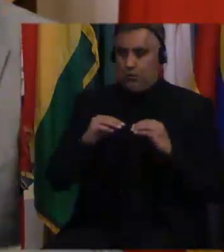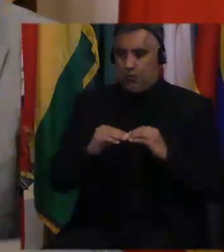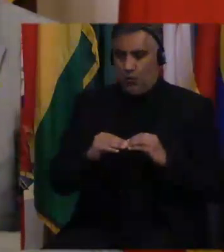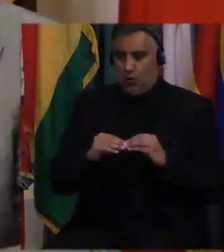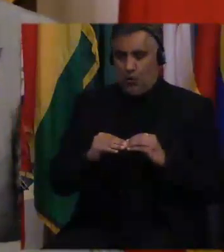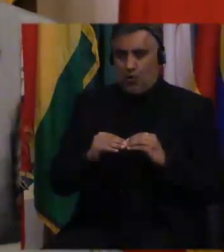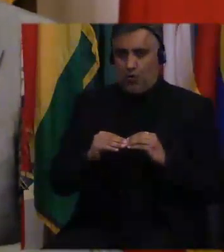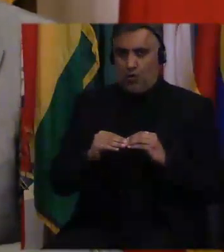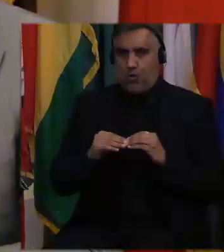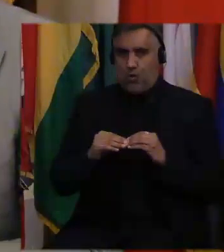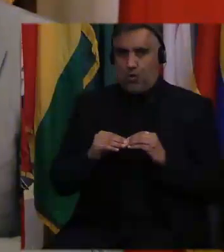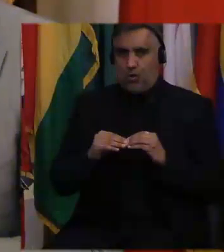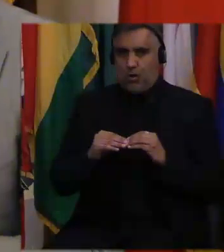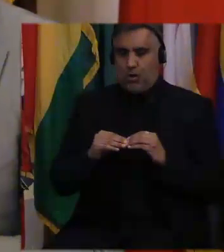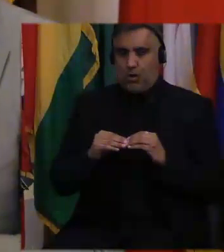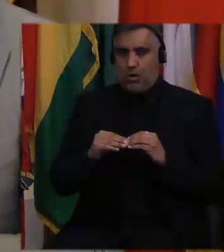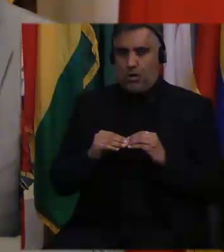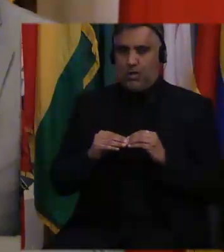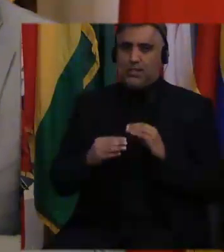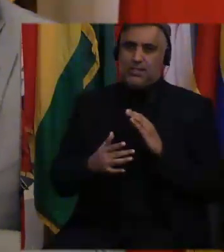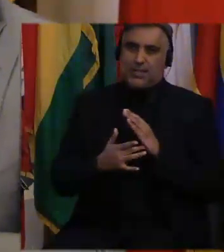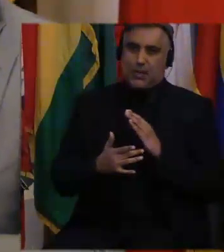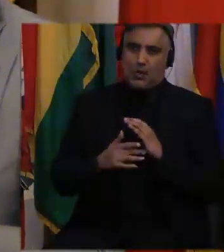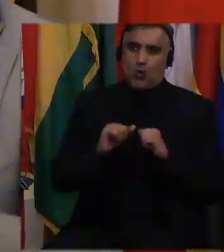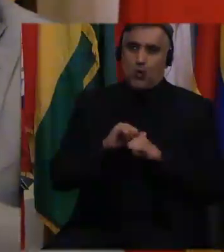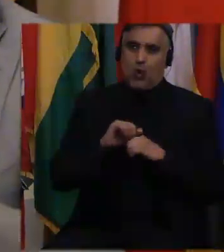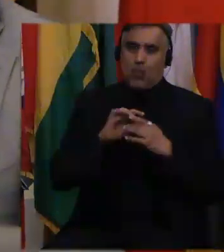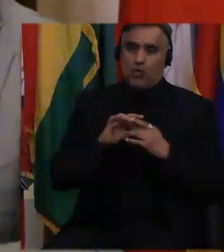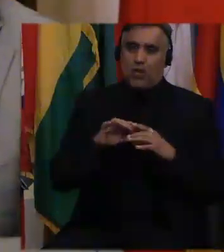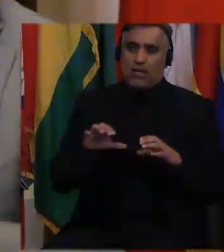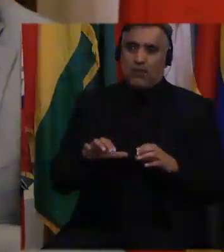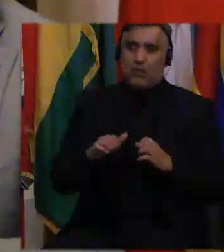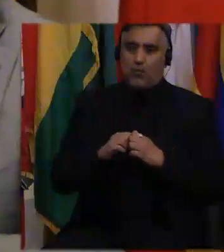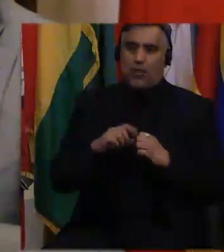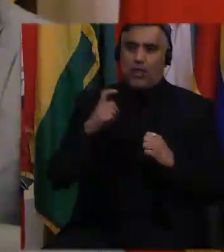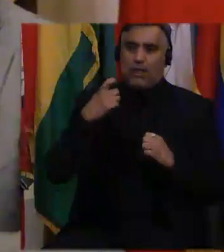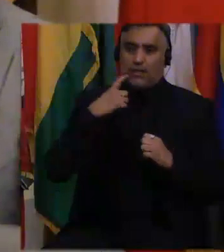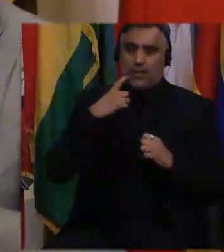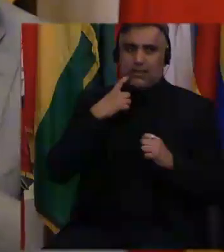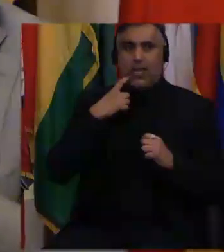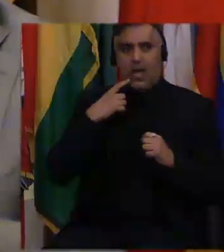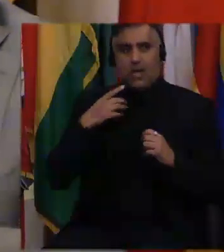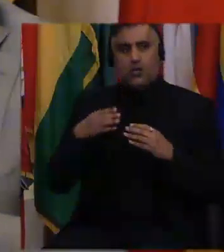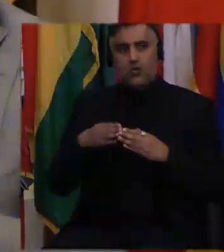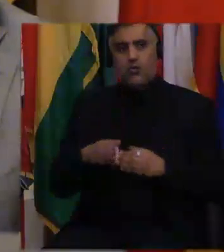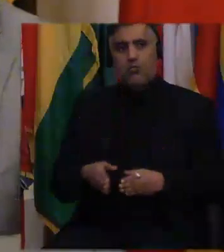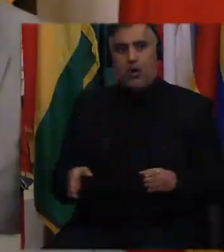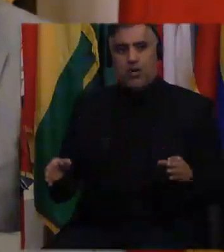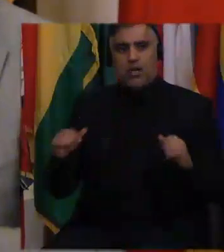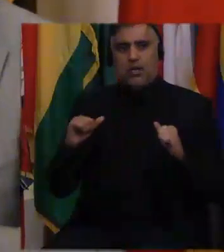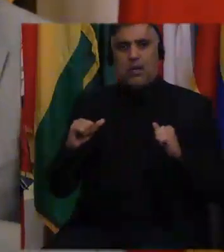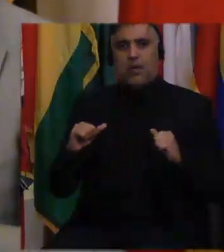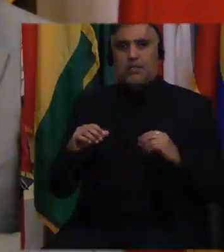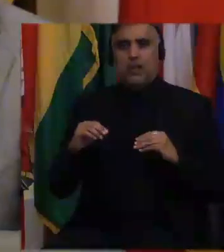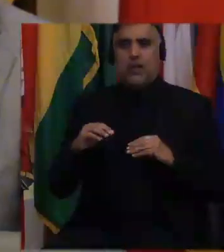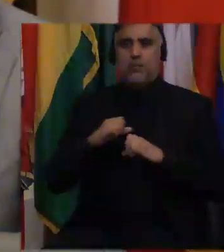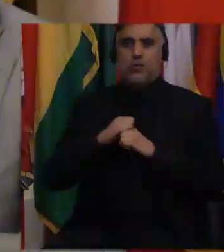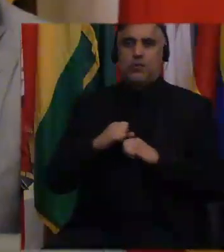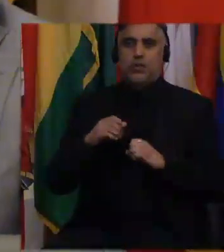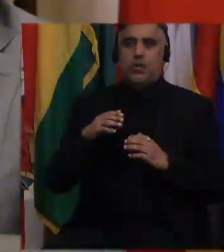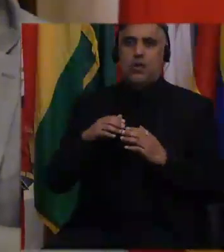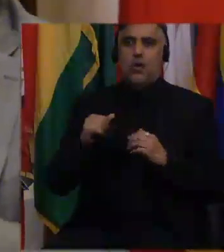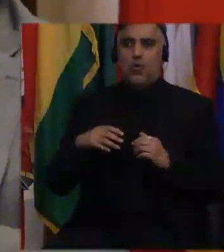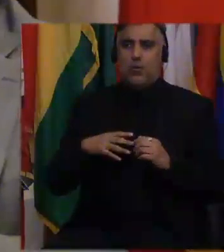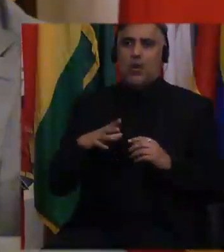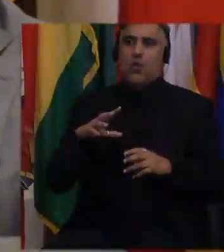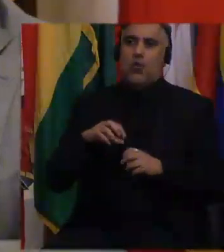las actividades de cooperación técnica con los estados, para ampliar las capacidades de protección de las mujeres dentro de sus propios